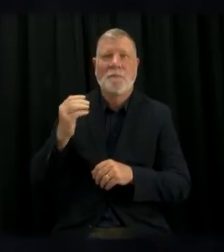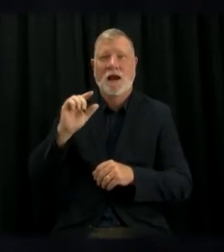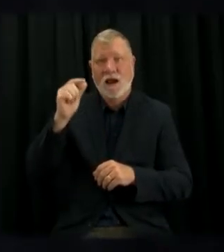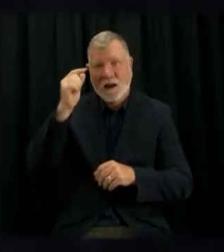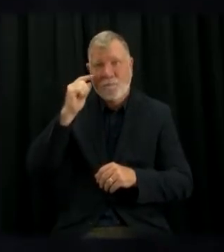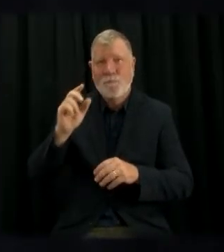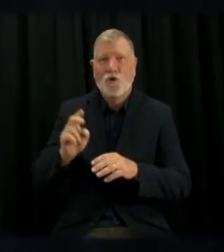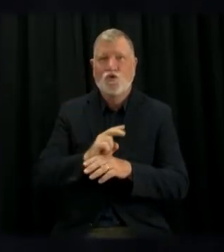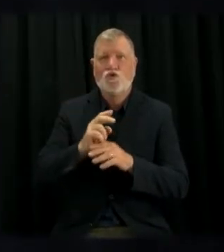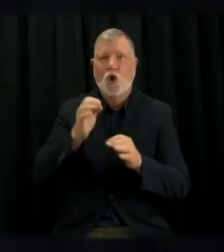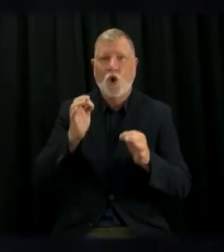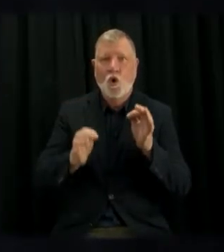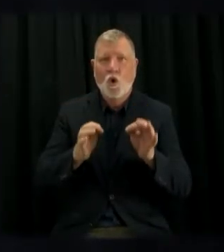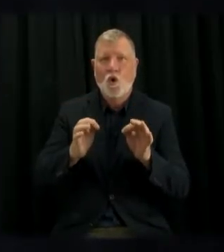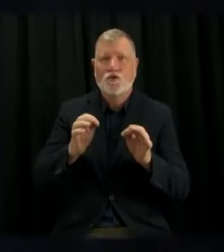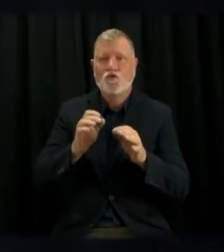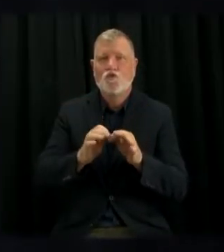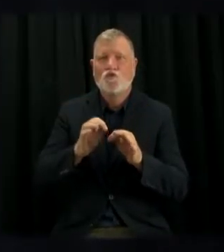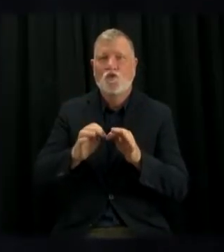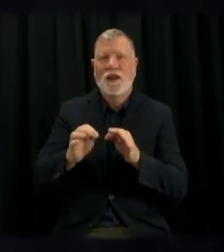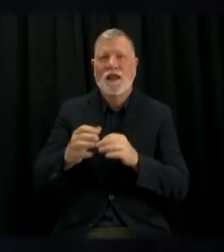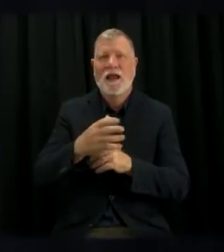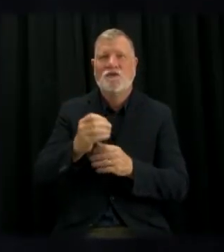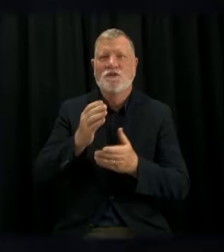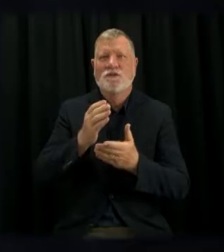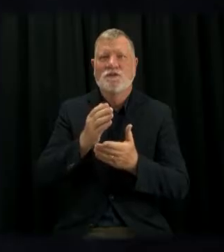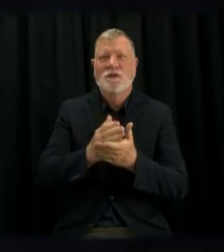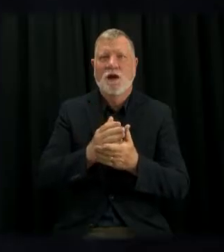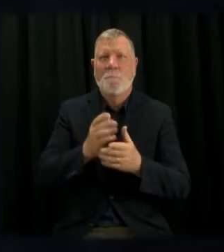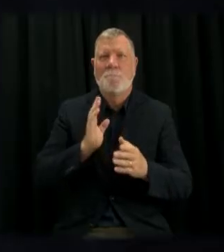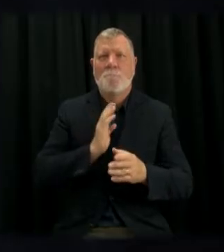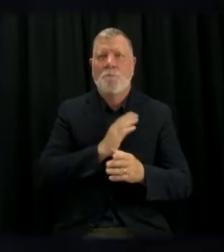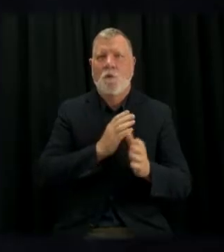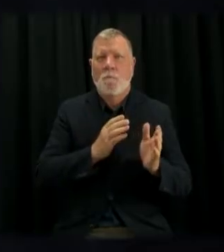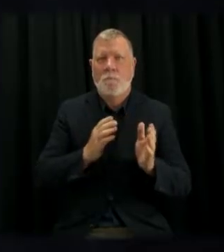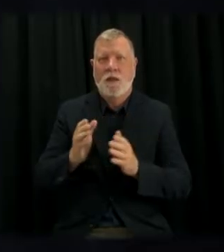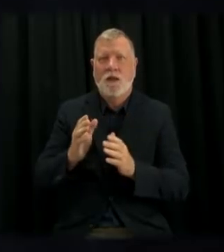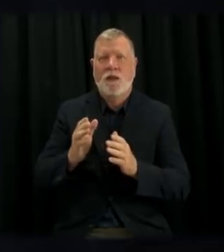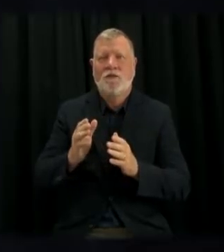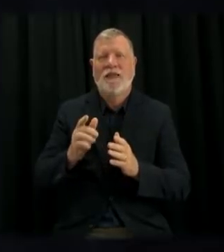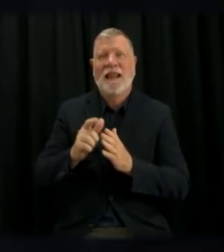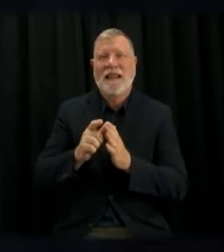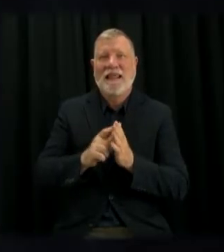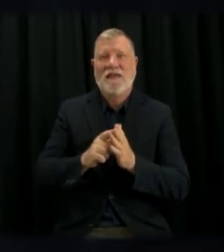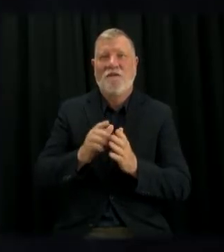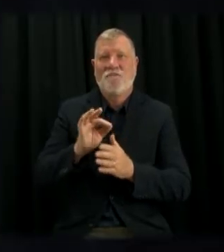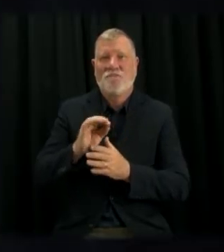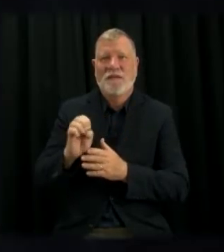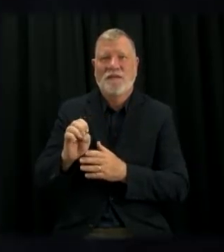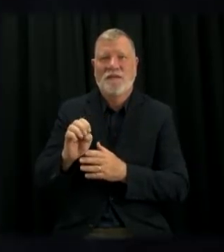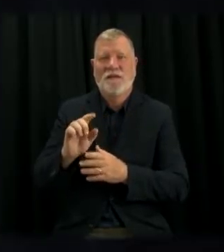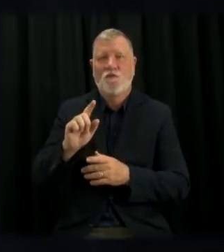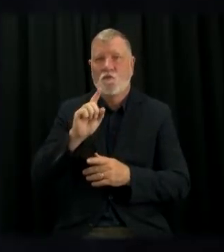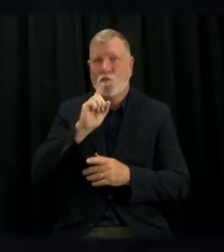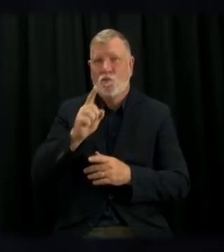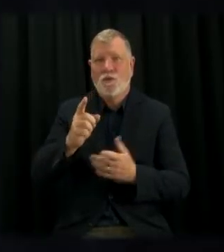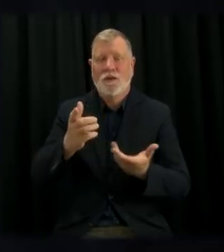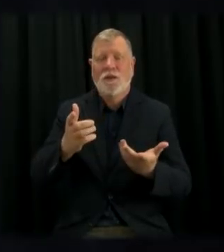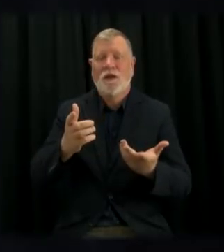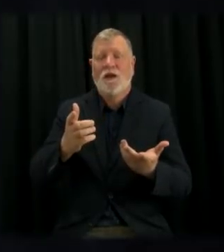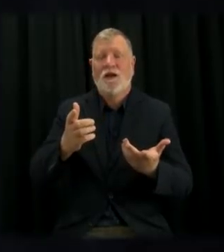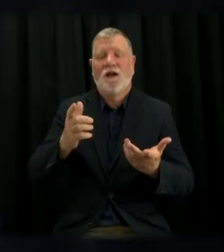el comentario, en el pasado el gobierno usó la corte para atrasar y parar planes de la Junta que costaron